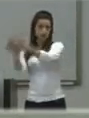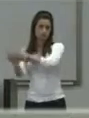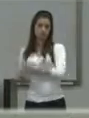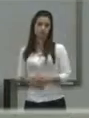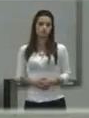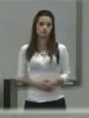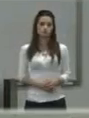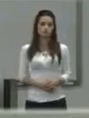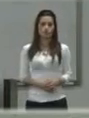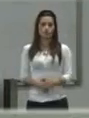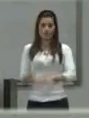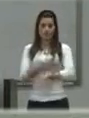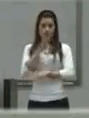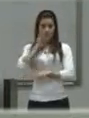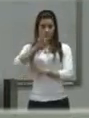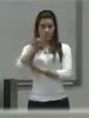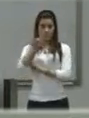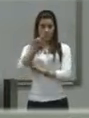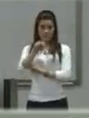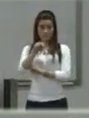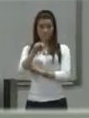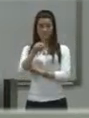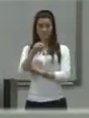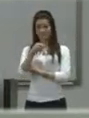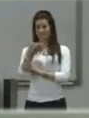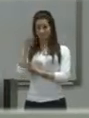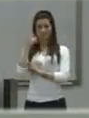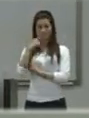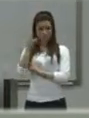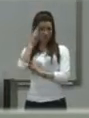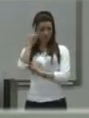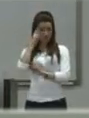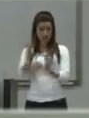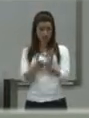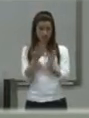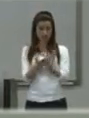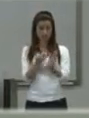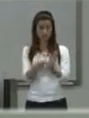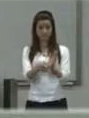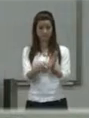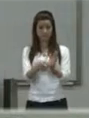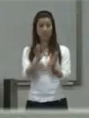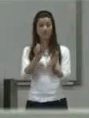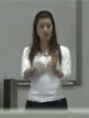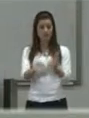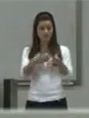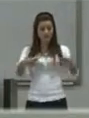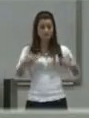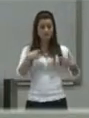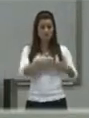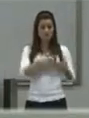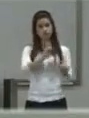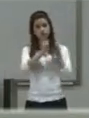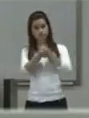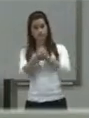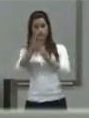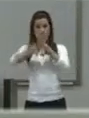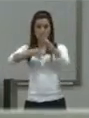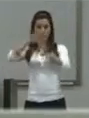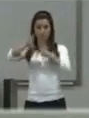como dijo Juan Sebastián la cartilla está disponible el contenido de la cartilla está disponible en un video en lengua de señas que también está en el canal de